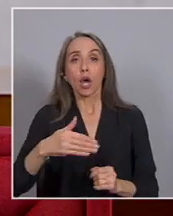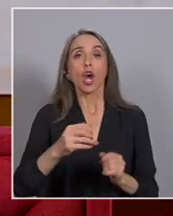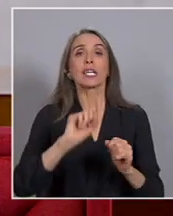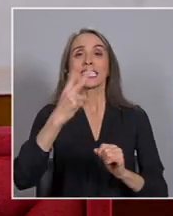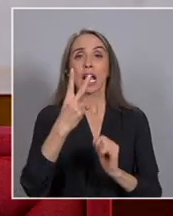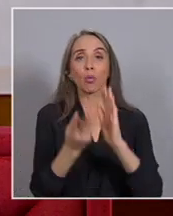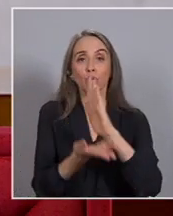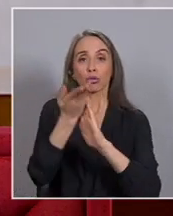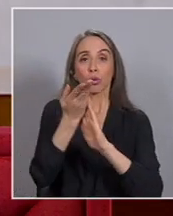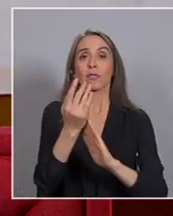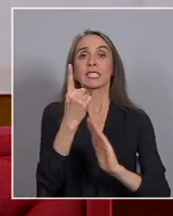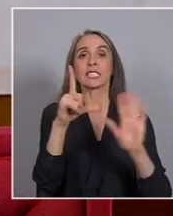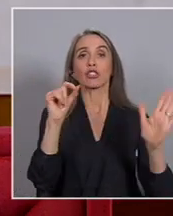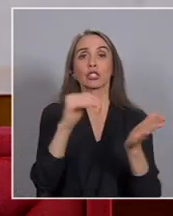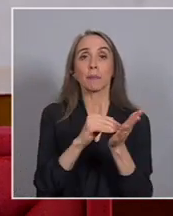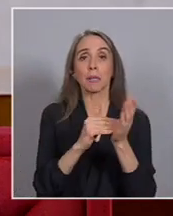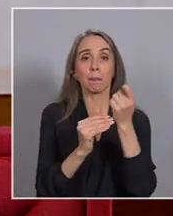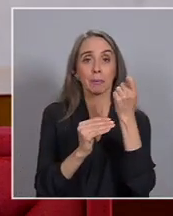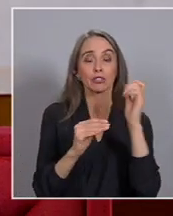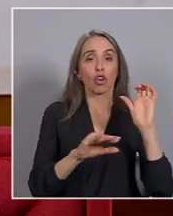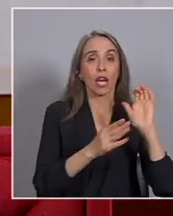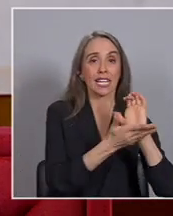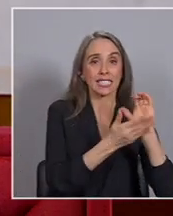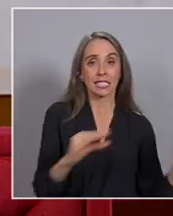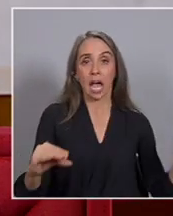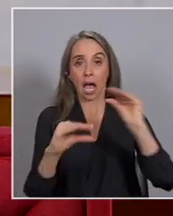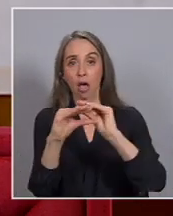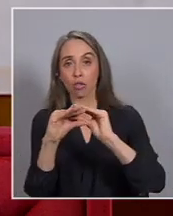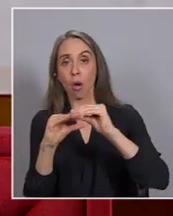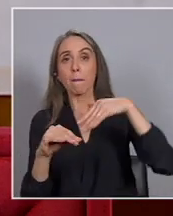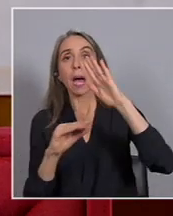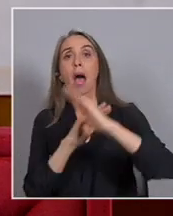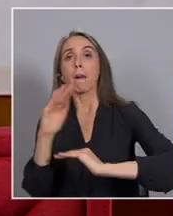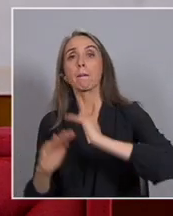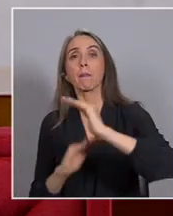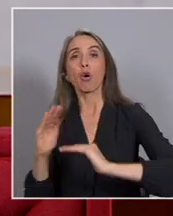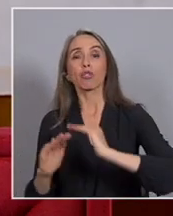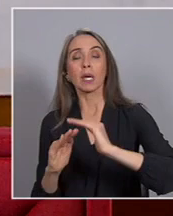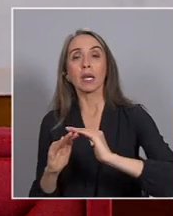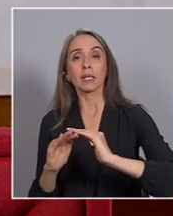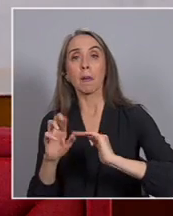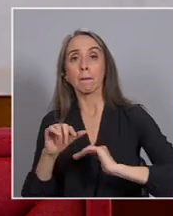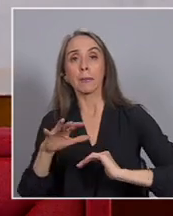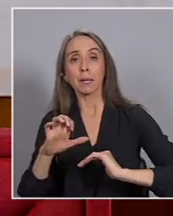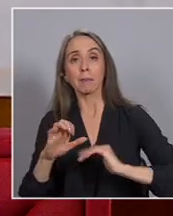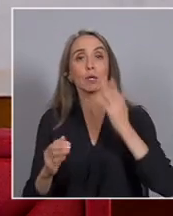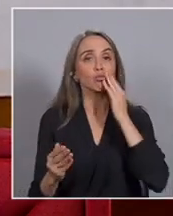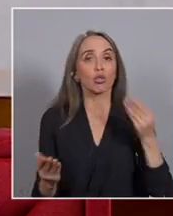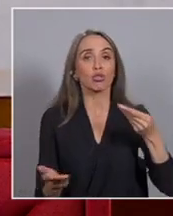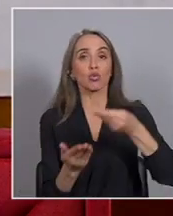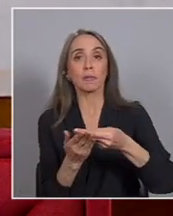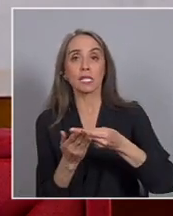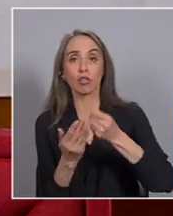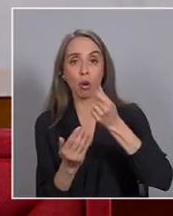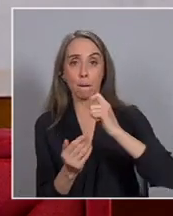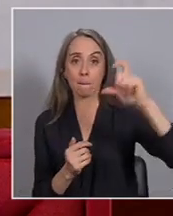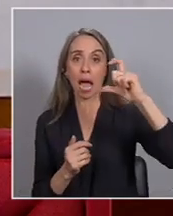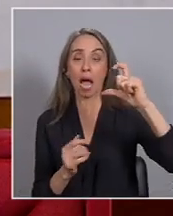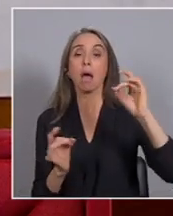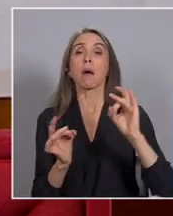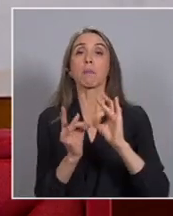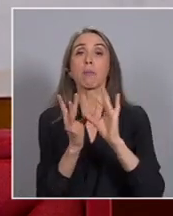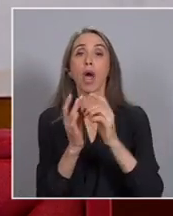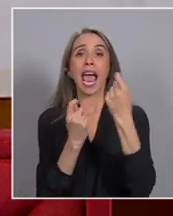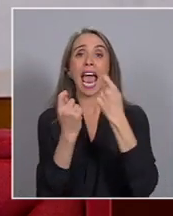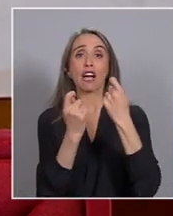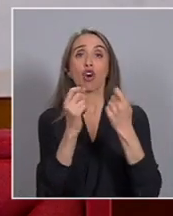serán 170 mil, con un subsidio más alto y con un mecanismo de protección que genera un subsidio aún mayor en caso que se